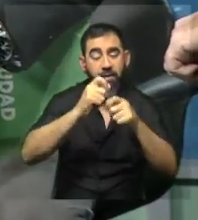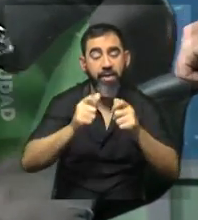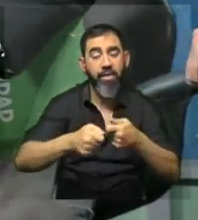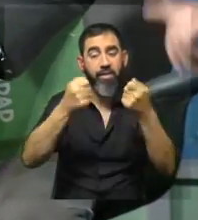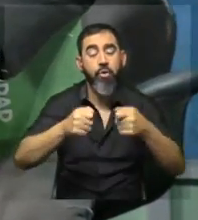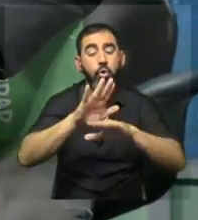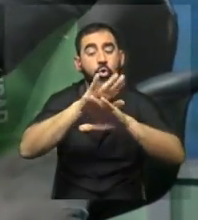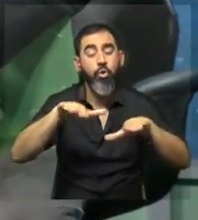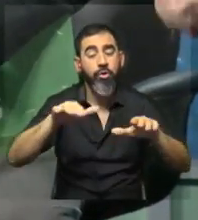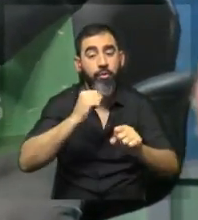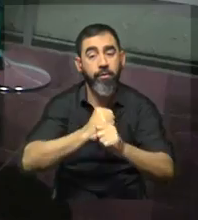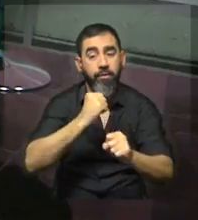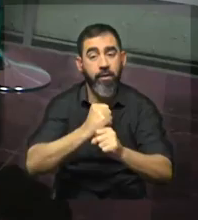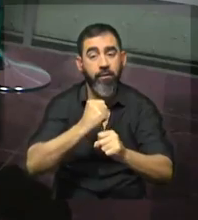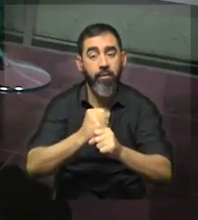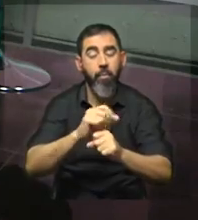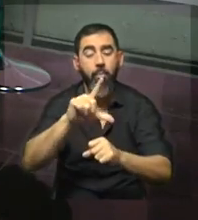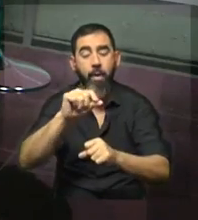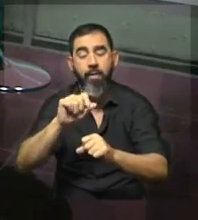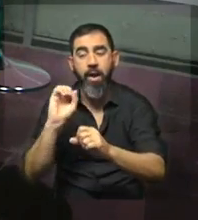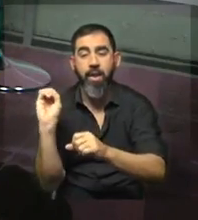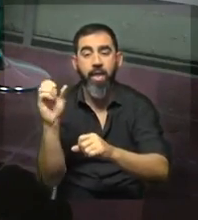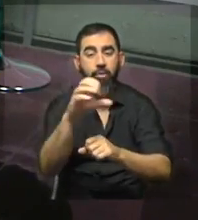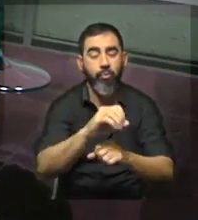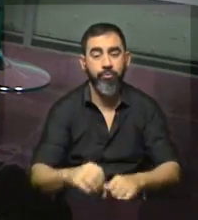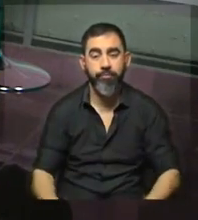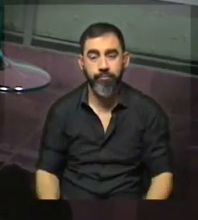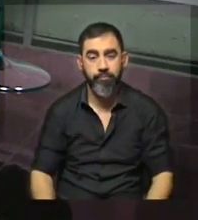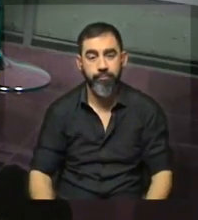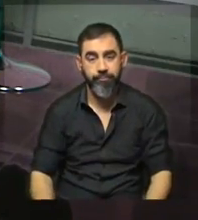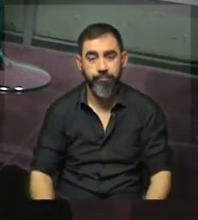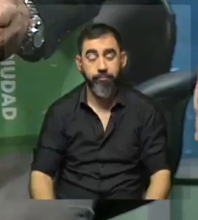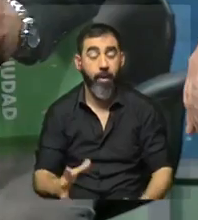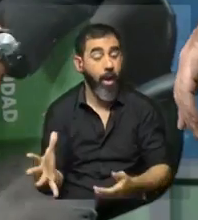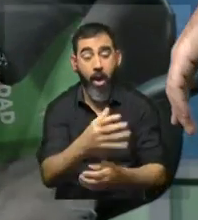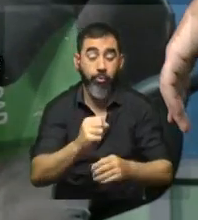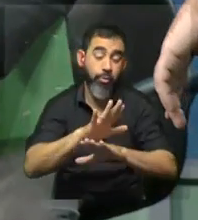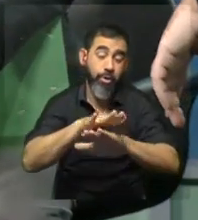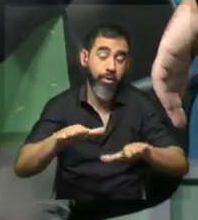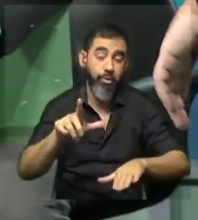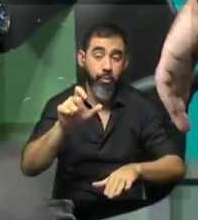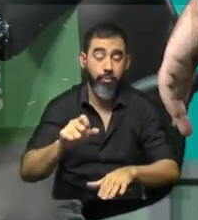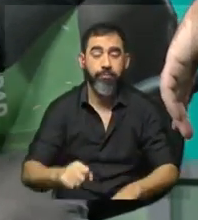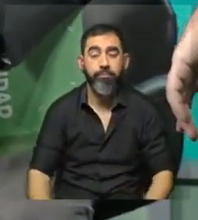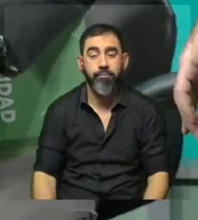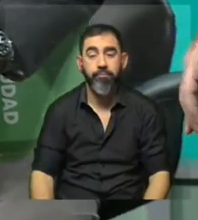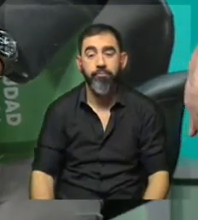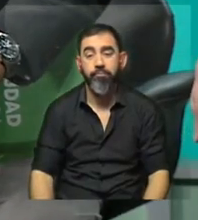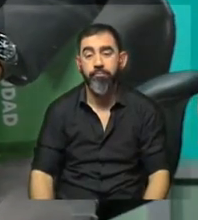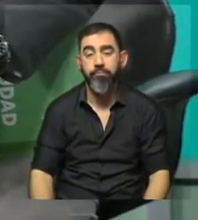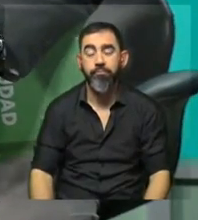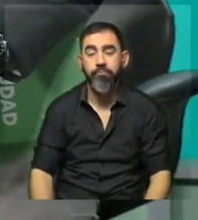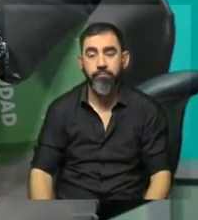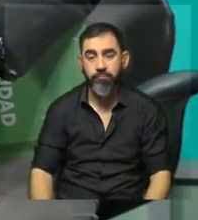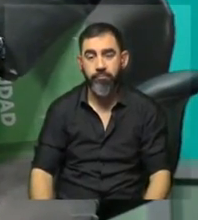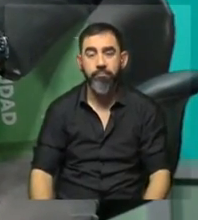los niños como forma de abaratar los costos de distribución. Y era un caso típico de explotación infantil. Mirá, ahí está el Canario Luna, qué lindo. El grito de